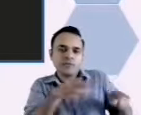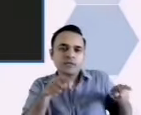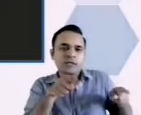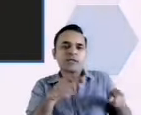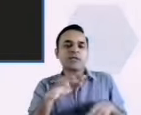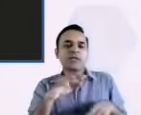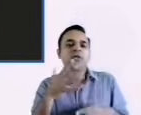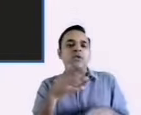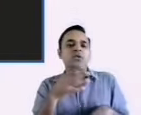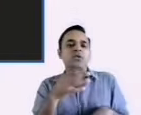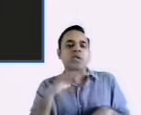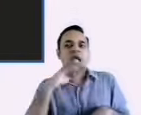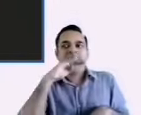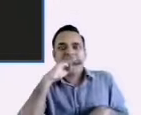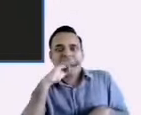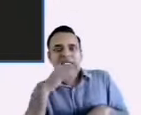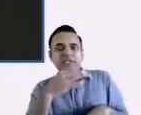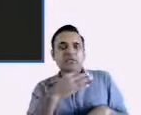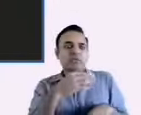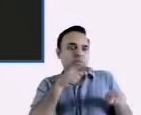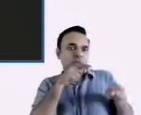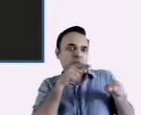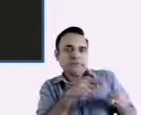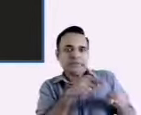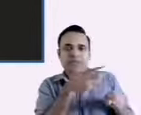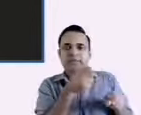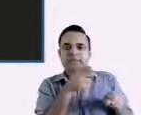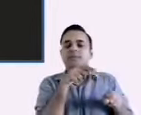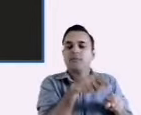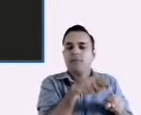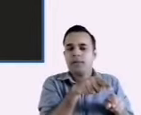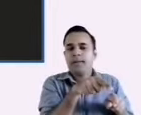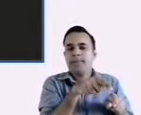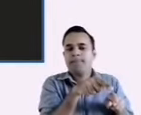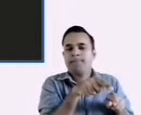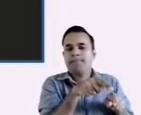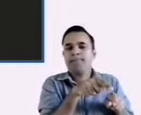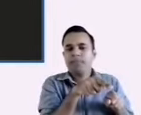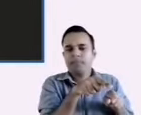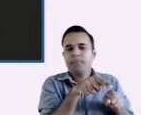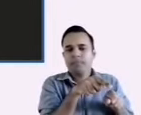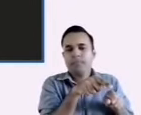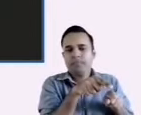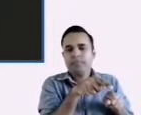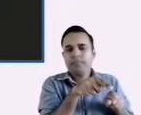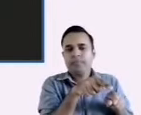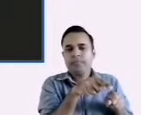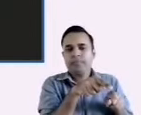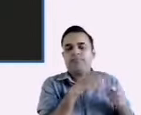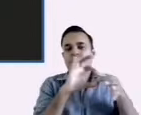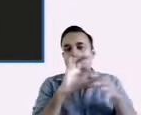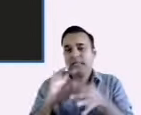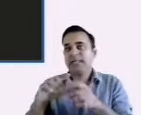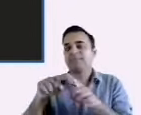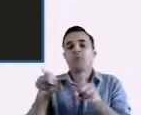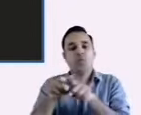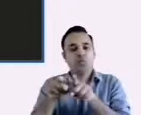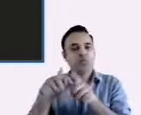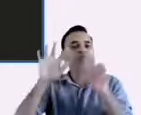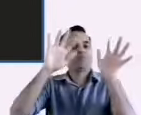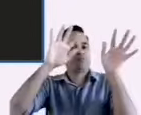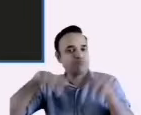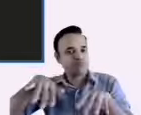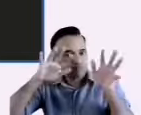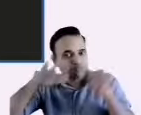de la asistencia técnica hemos trabajado de manera estratégica en curazao y santa lucia